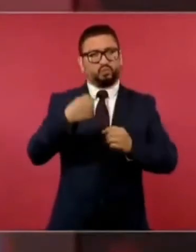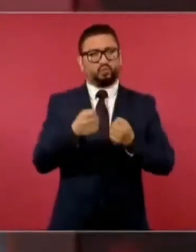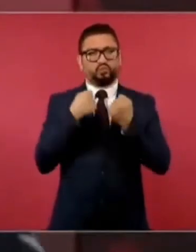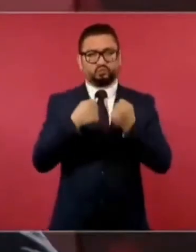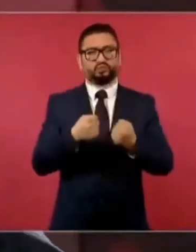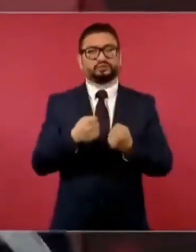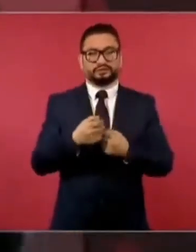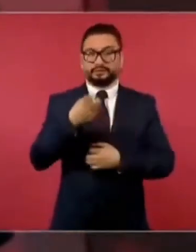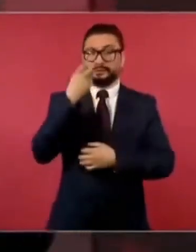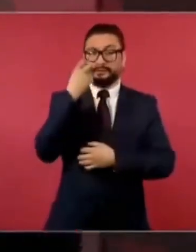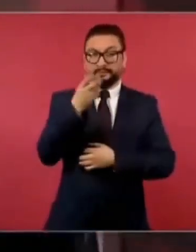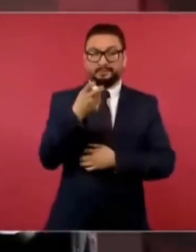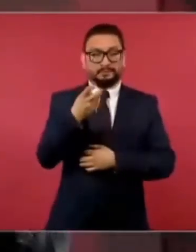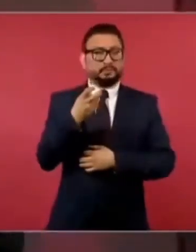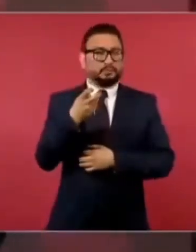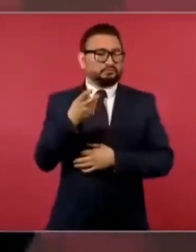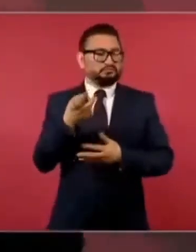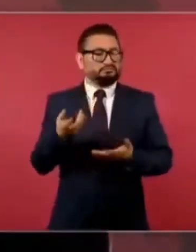Y por eso